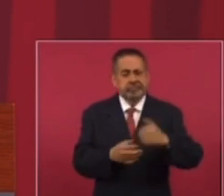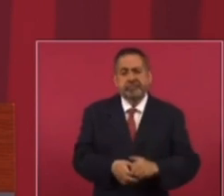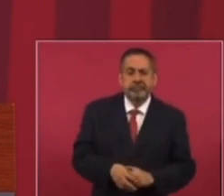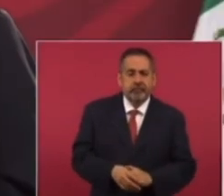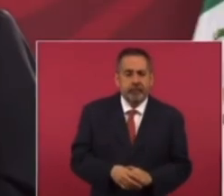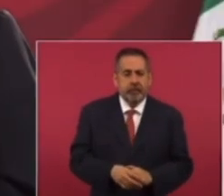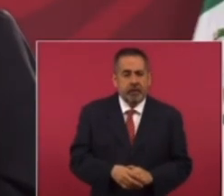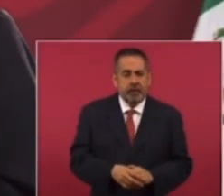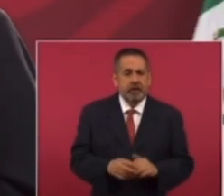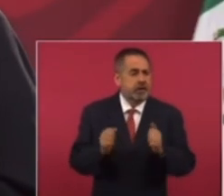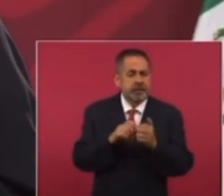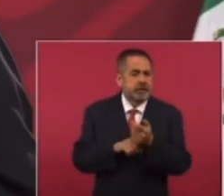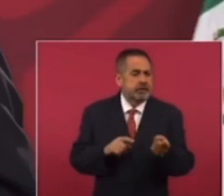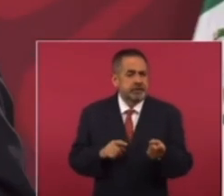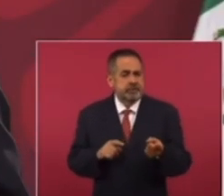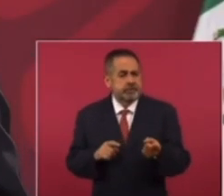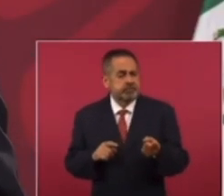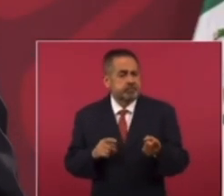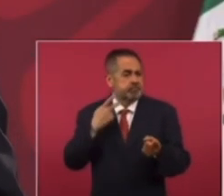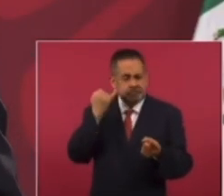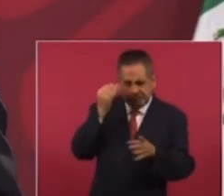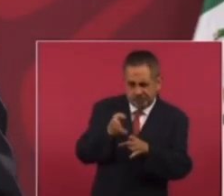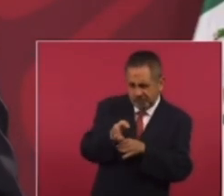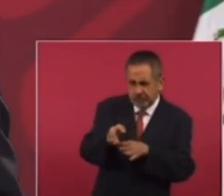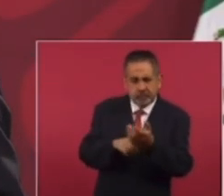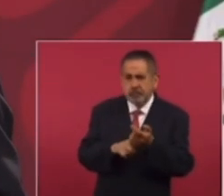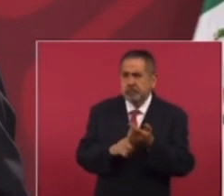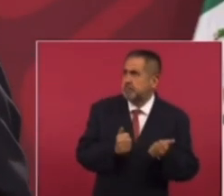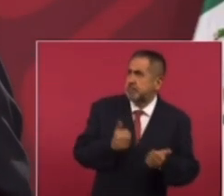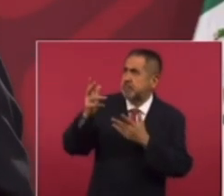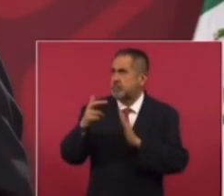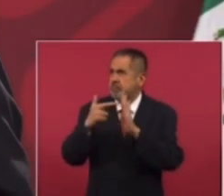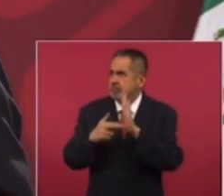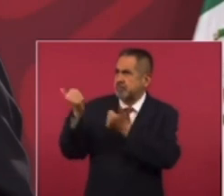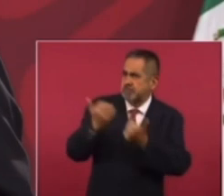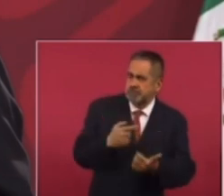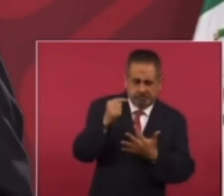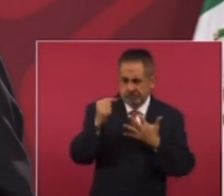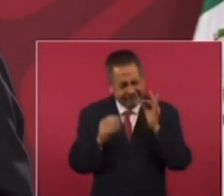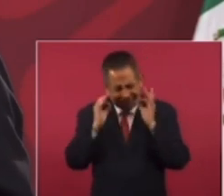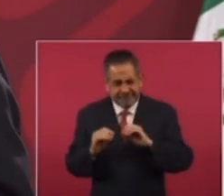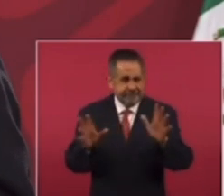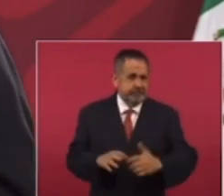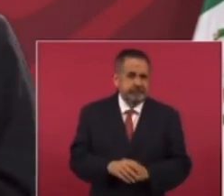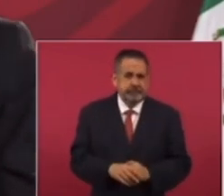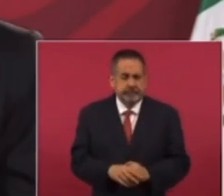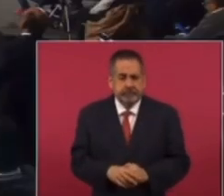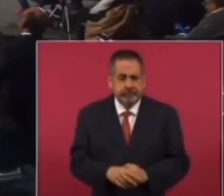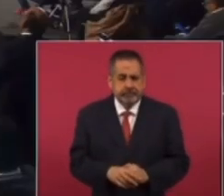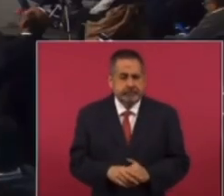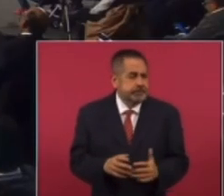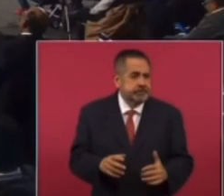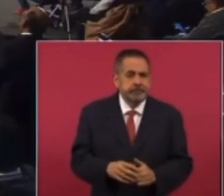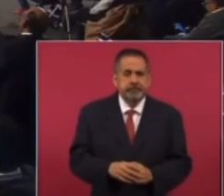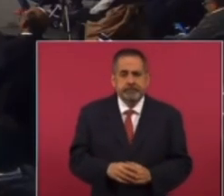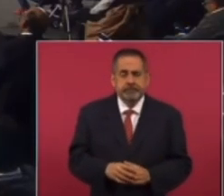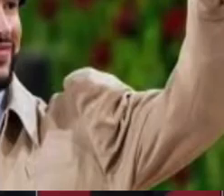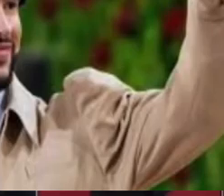llora y hasta tiene mucha tristeza por los jóvenes que no pudieron entrar al Estadio Azteca al